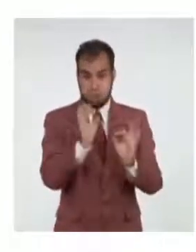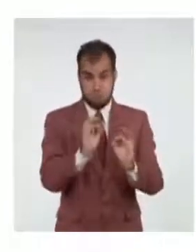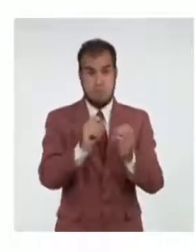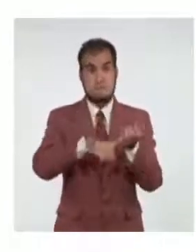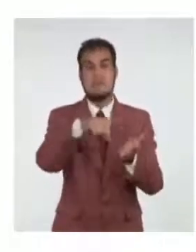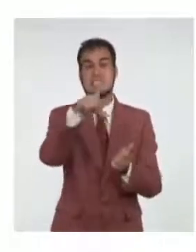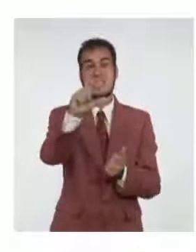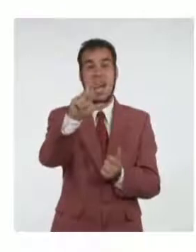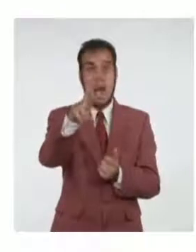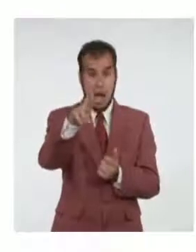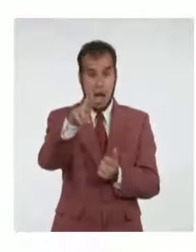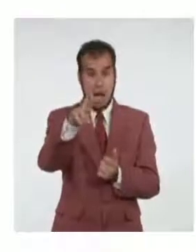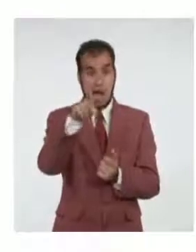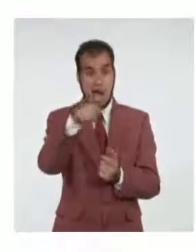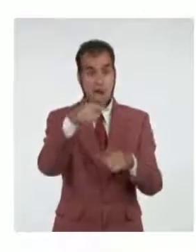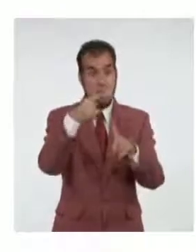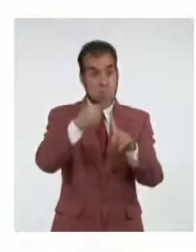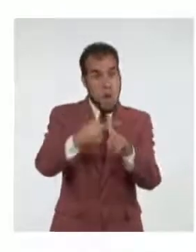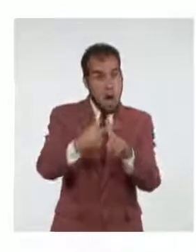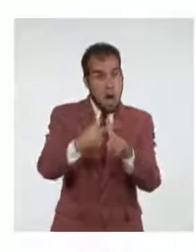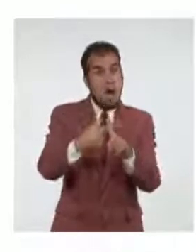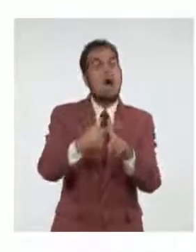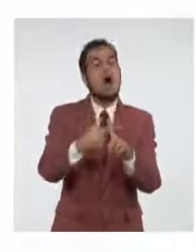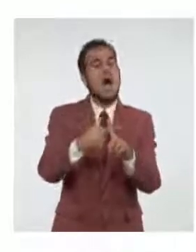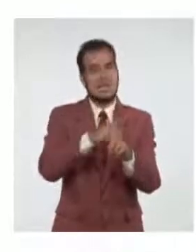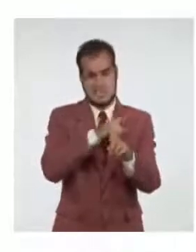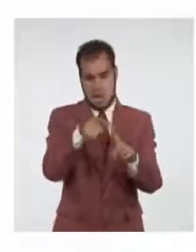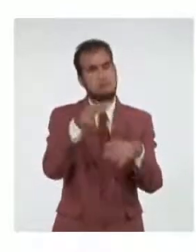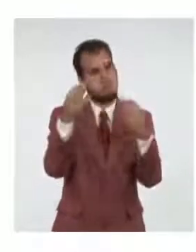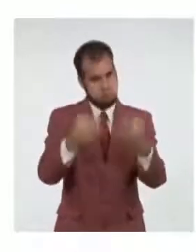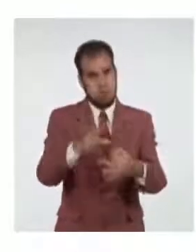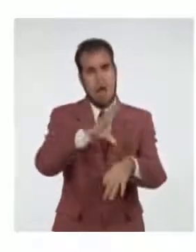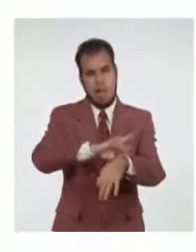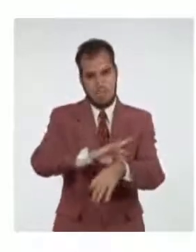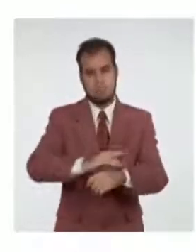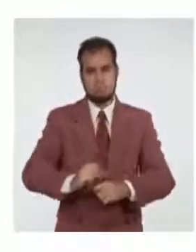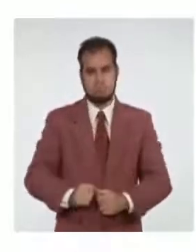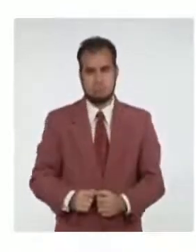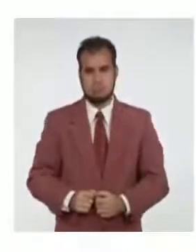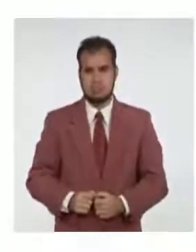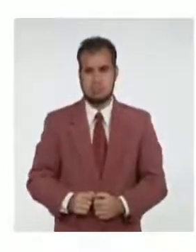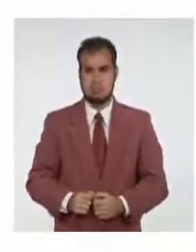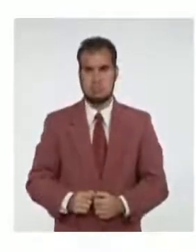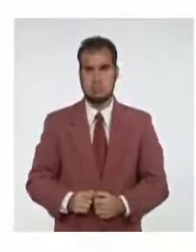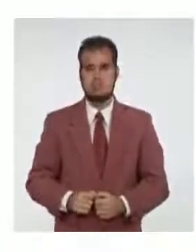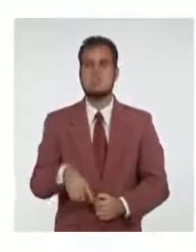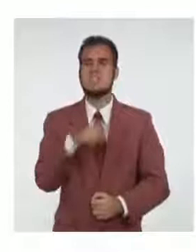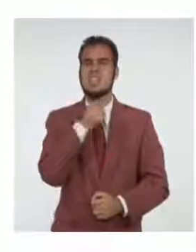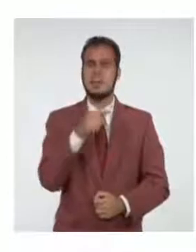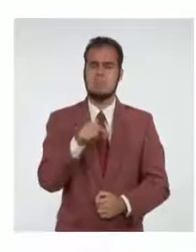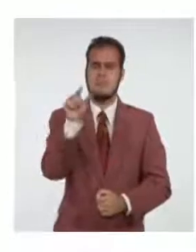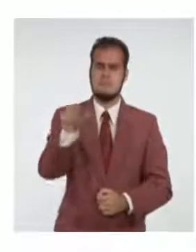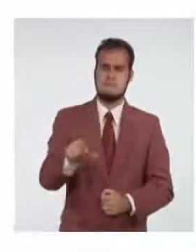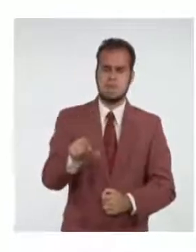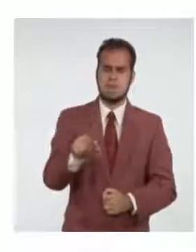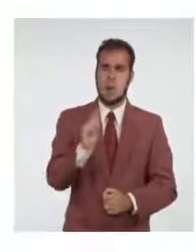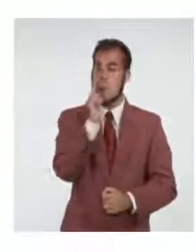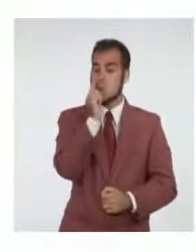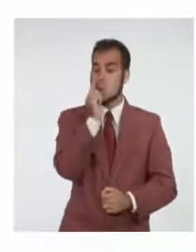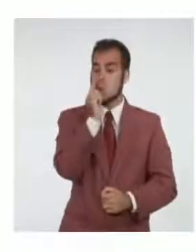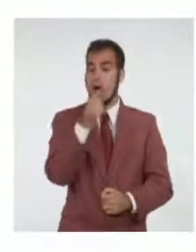algoritmo diagnóstico de Cuba. Si ese sintomático tiene un test de antígeno negativo, se vuelve a evaluar a